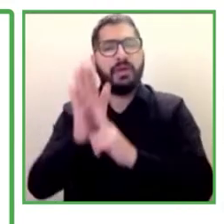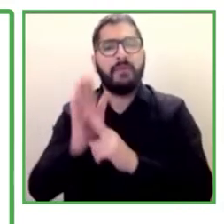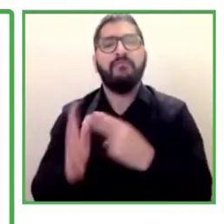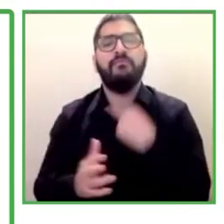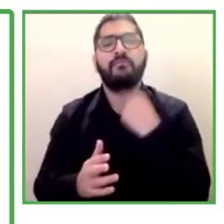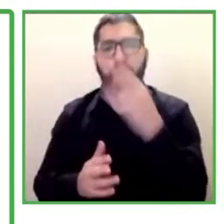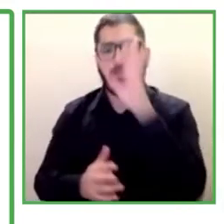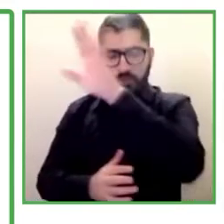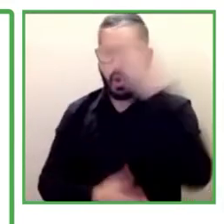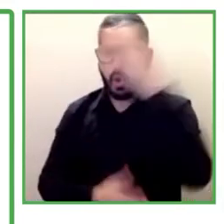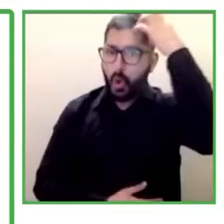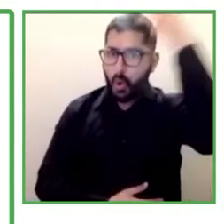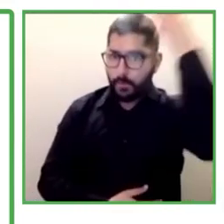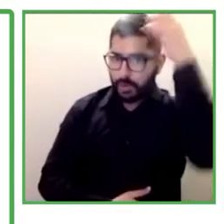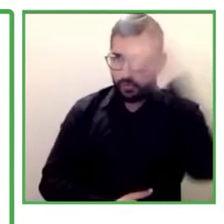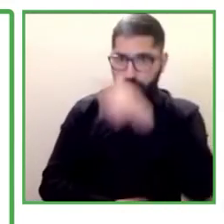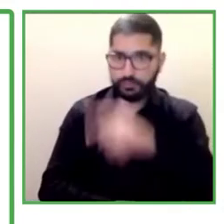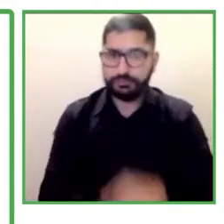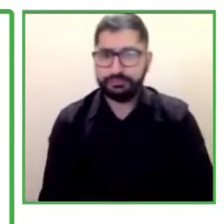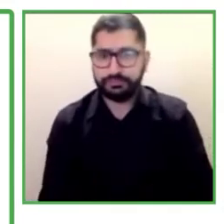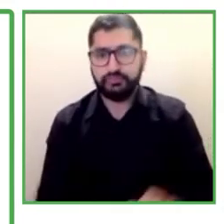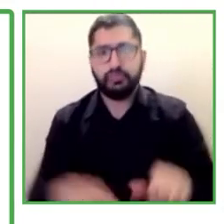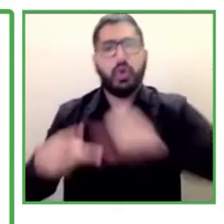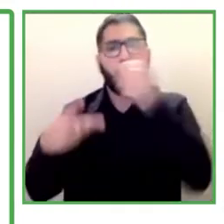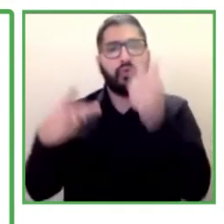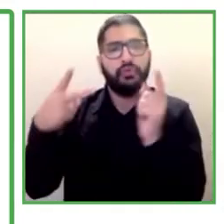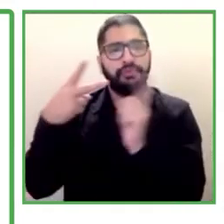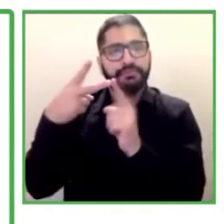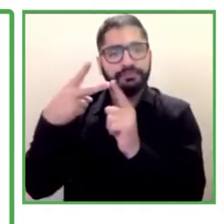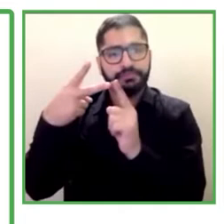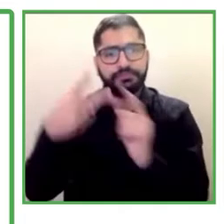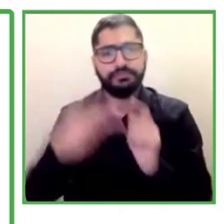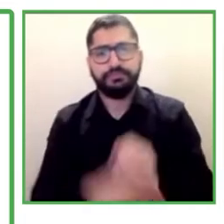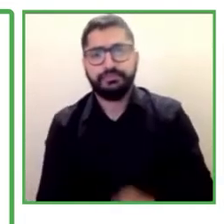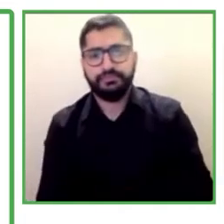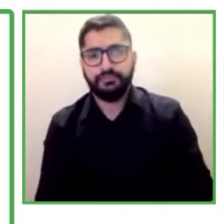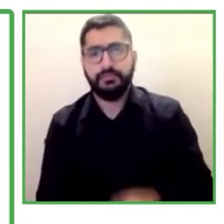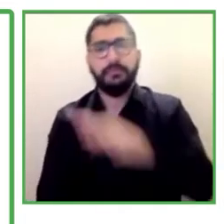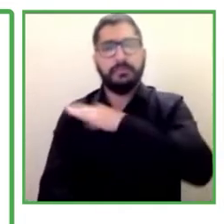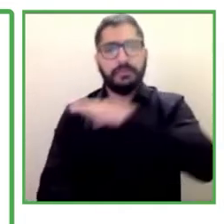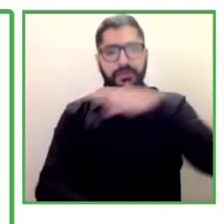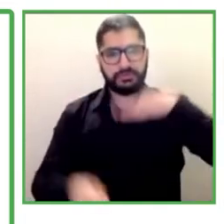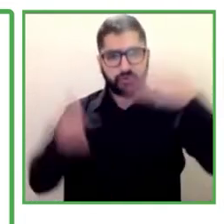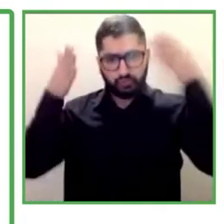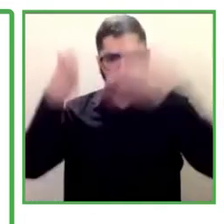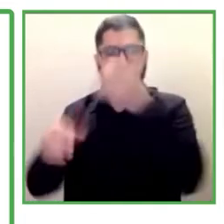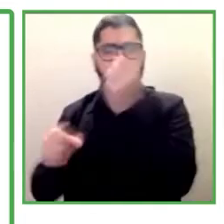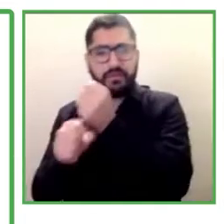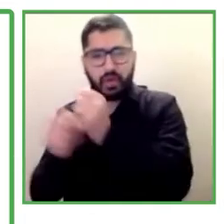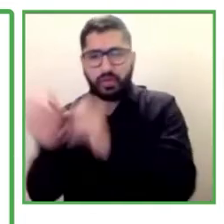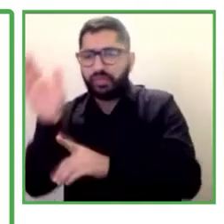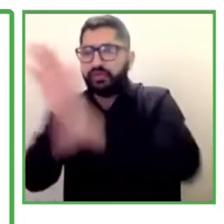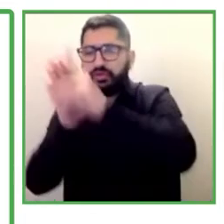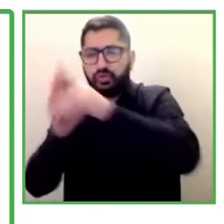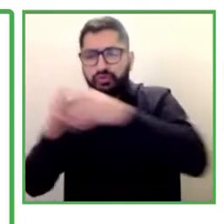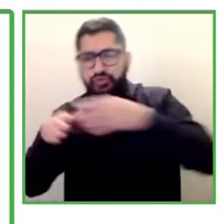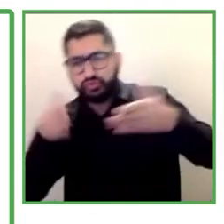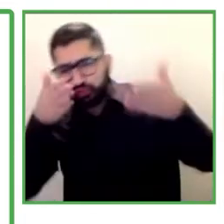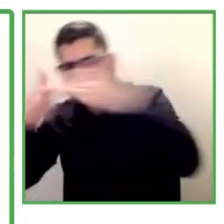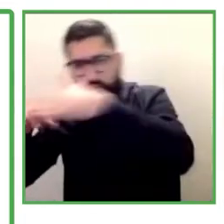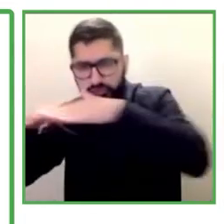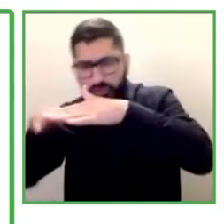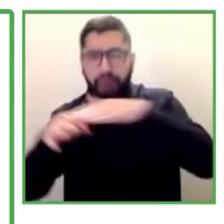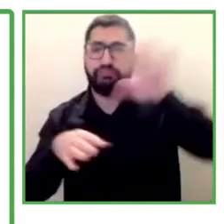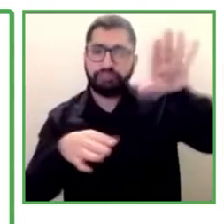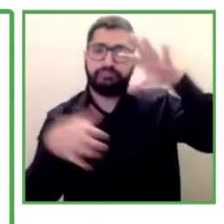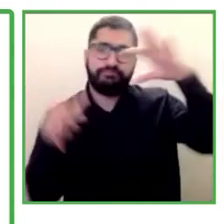está, y SENADIS forma parte del Ministerio de Desarrollo Social, que también forma parte del Consejo Consultivo de Pacto de